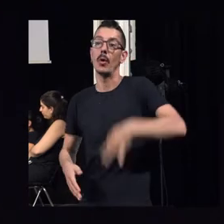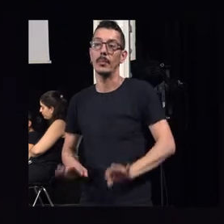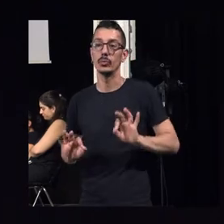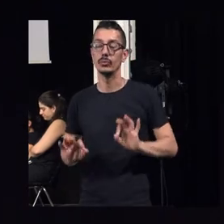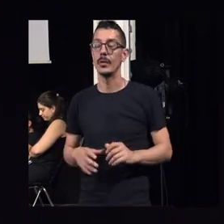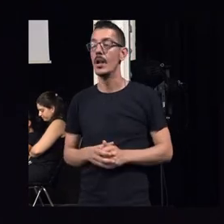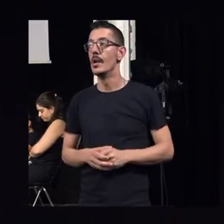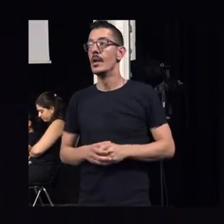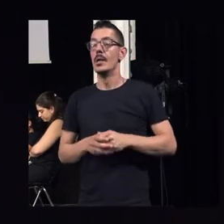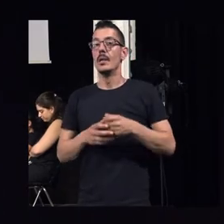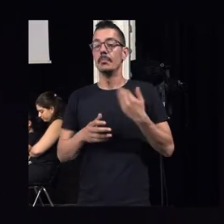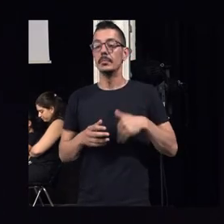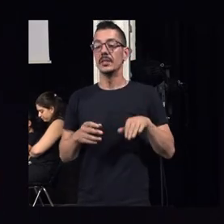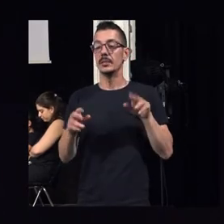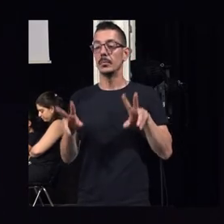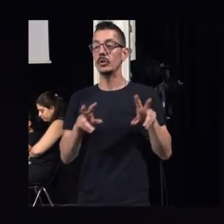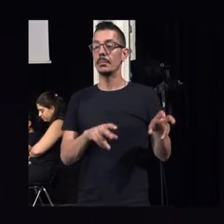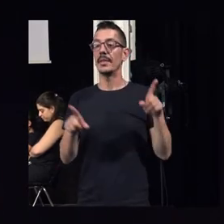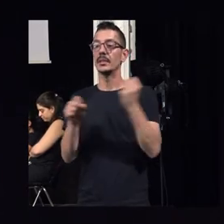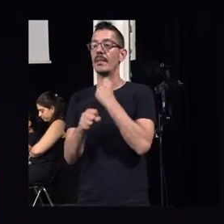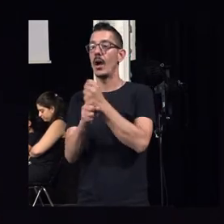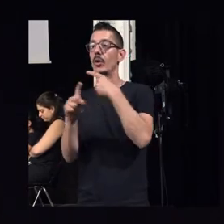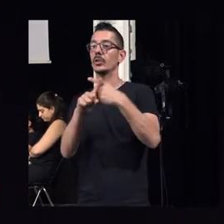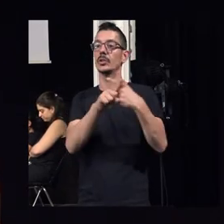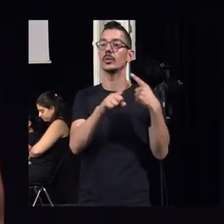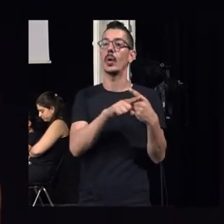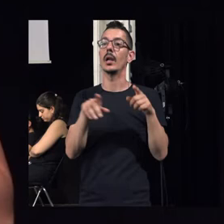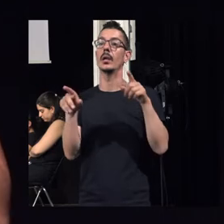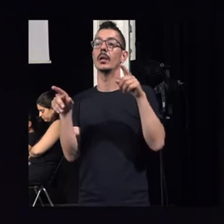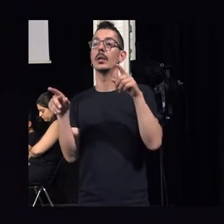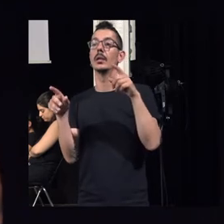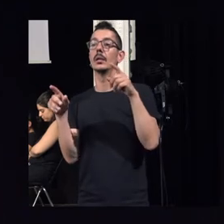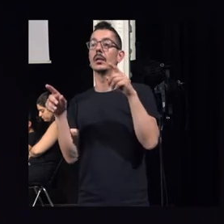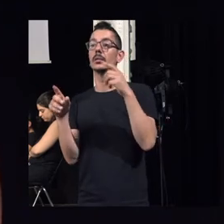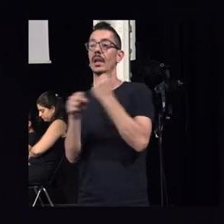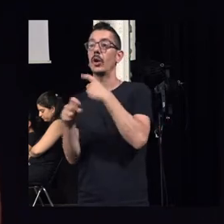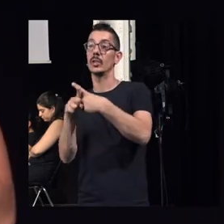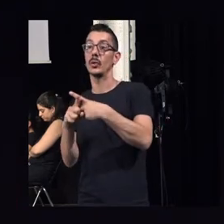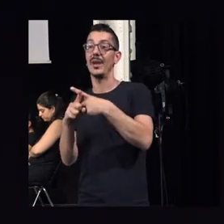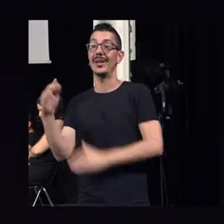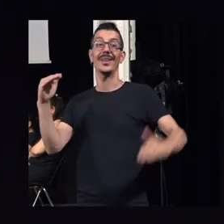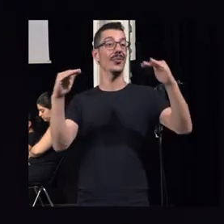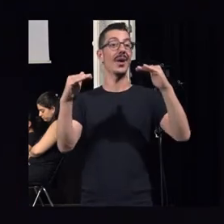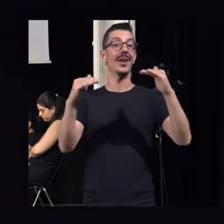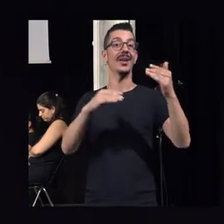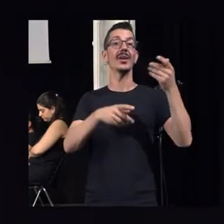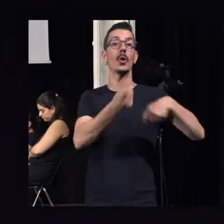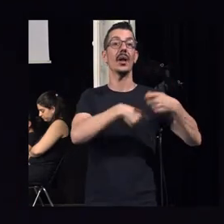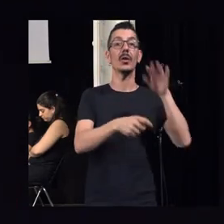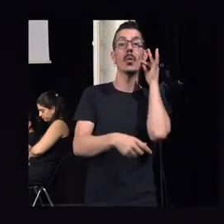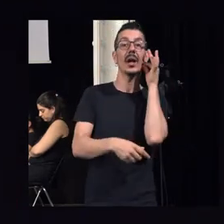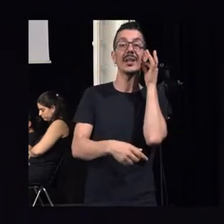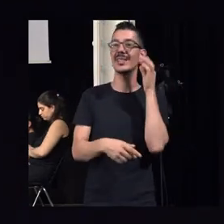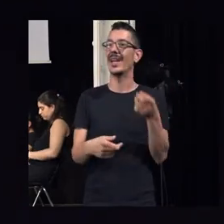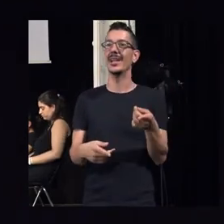Este equiparamiento del trabajo sexual con la trata, evidentemente nos quita esta capacidad